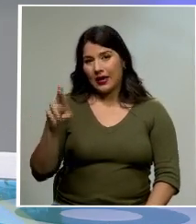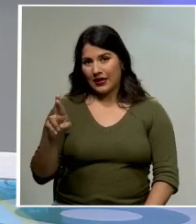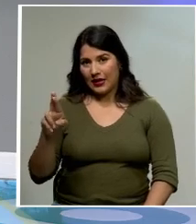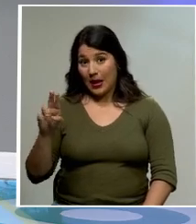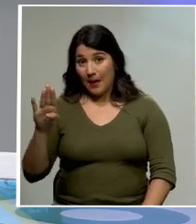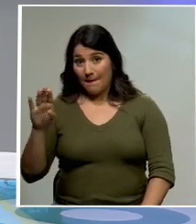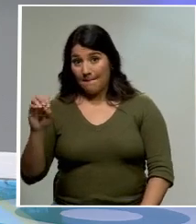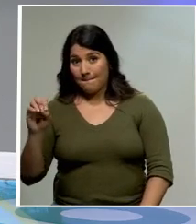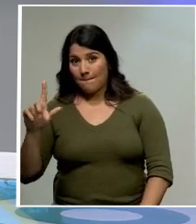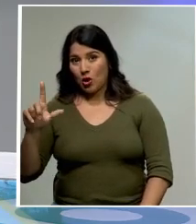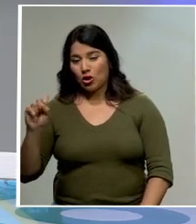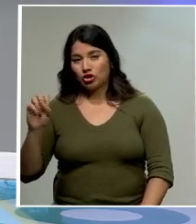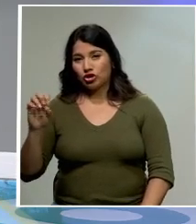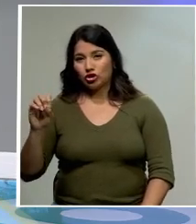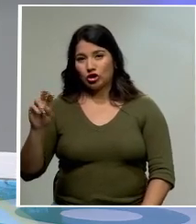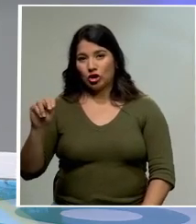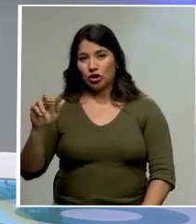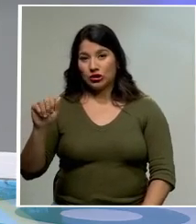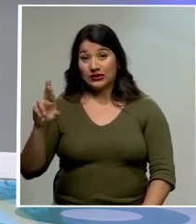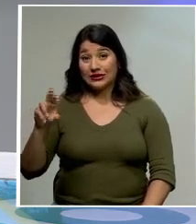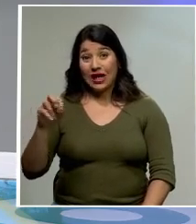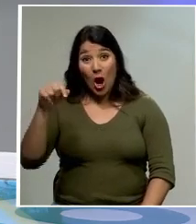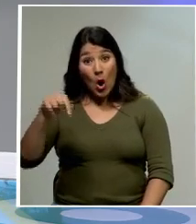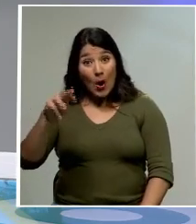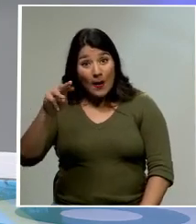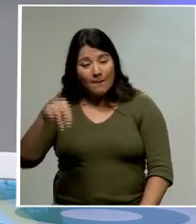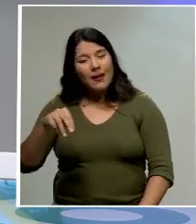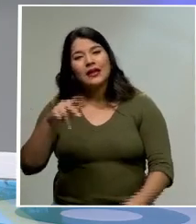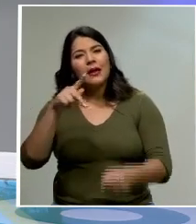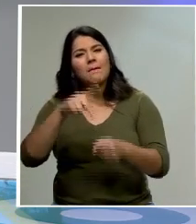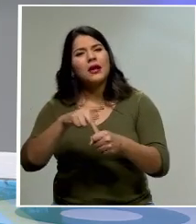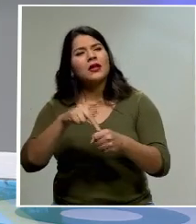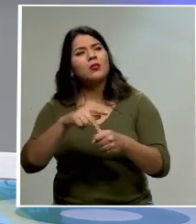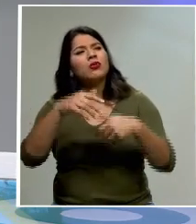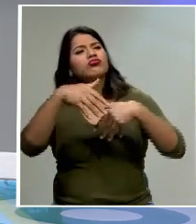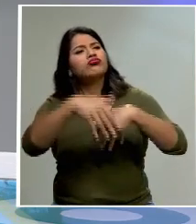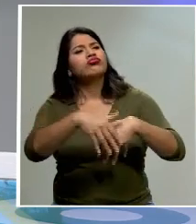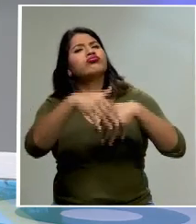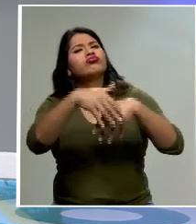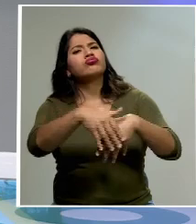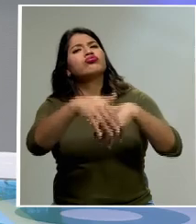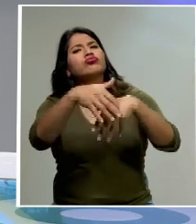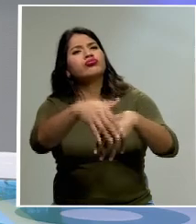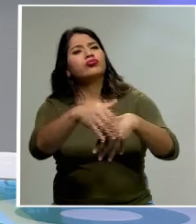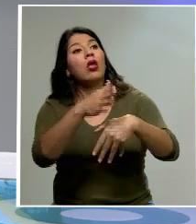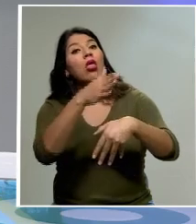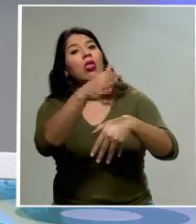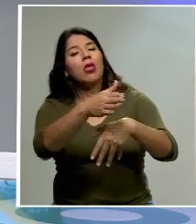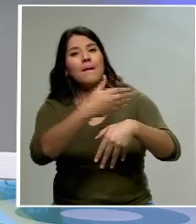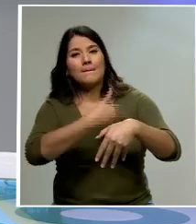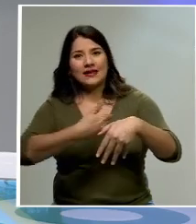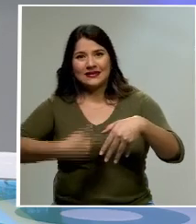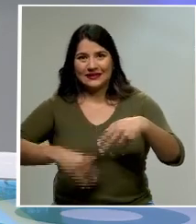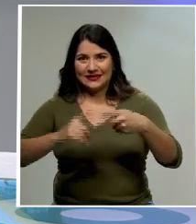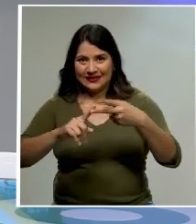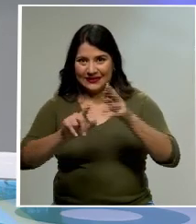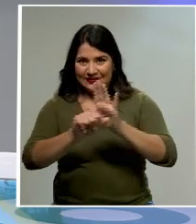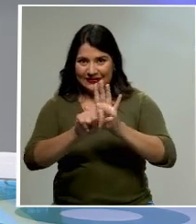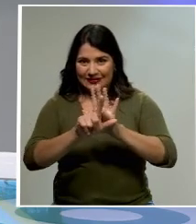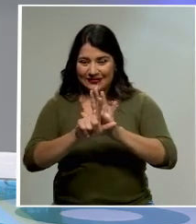un atípico desfile militar frente a la presidencia y el Congreso en